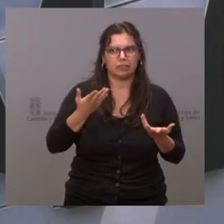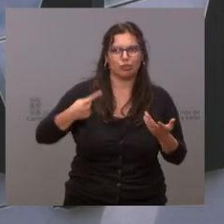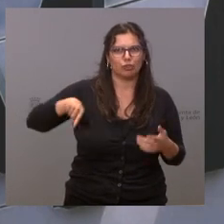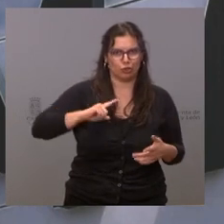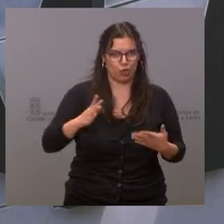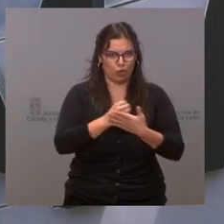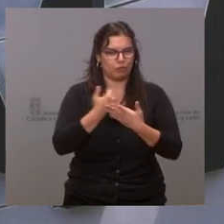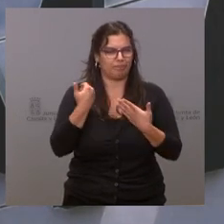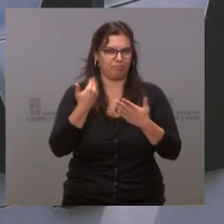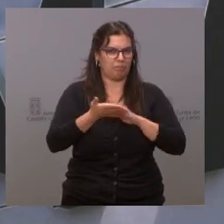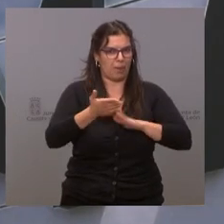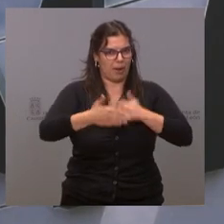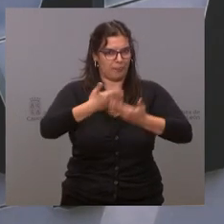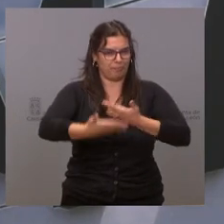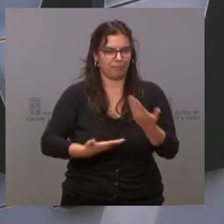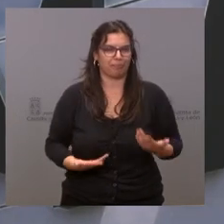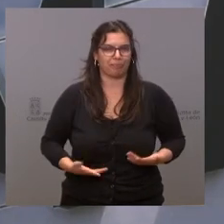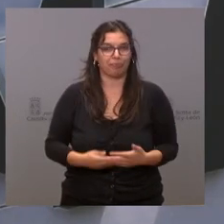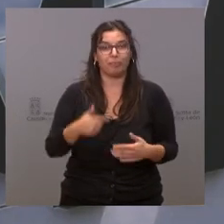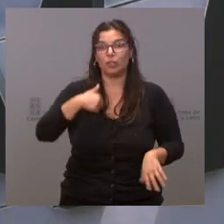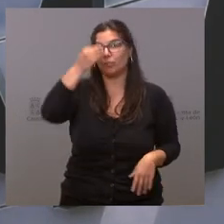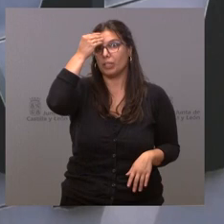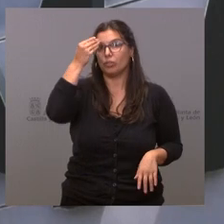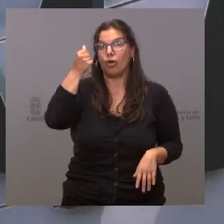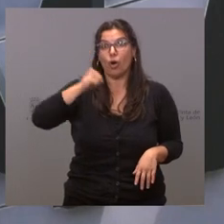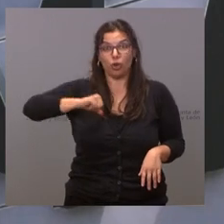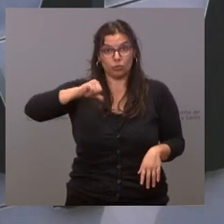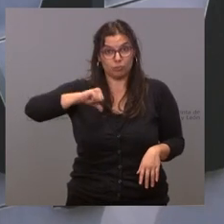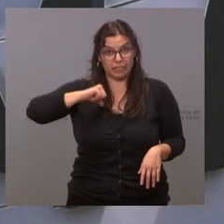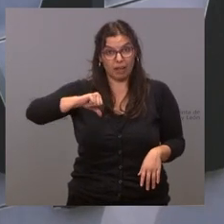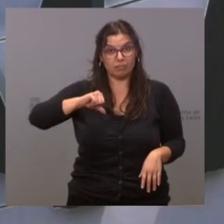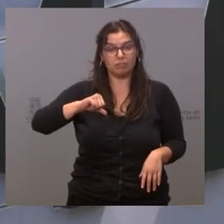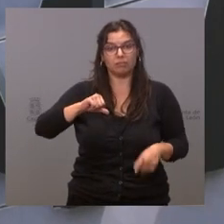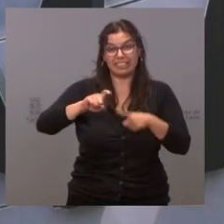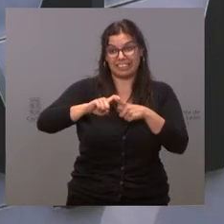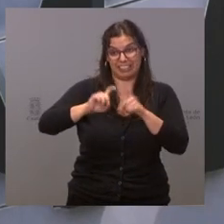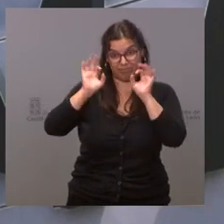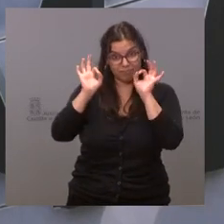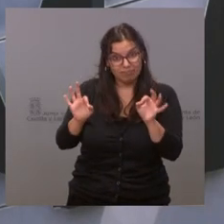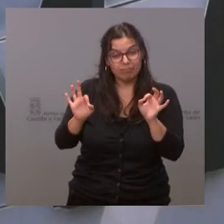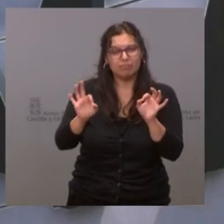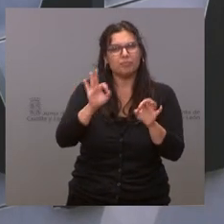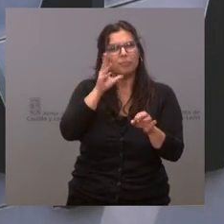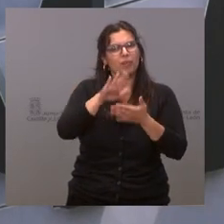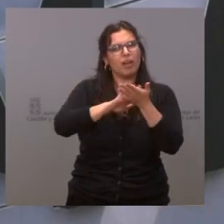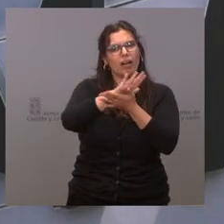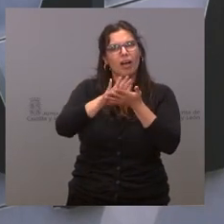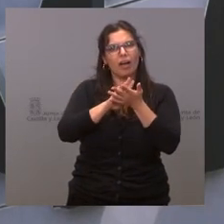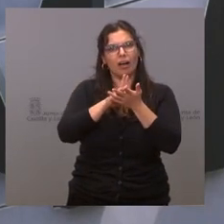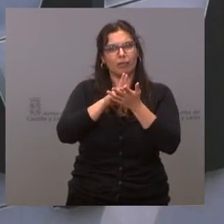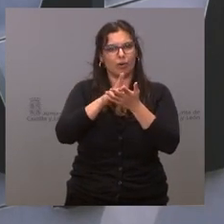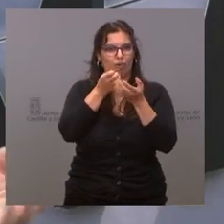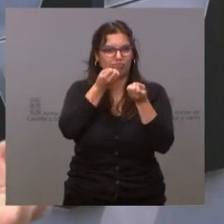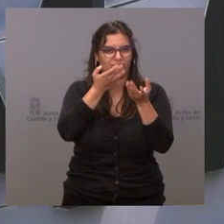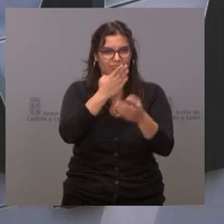yo creo que un hospital de estas características y ahora me refiero y me dirijo al alcalde de la ciudad de